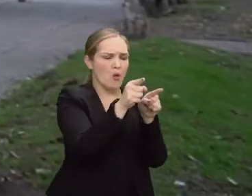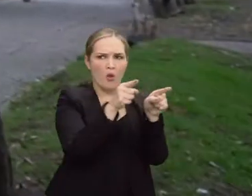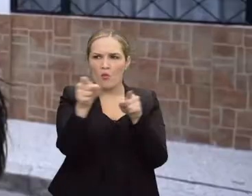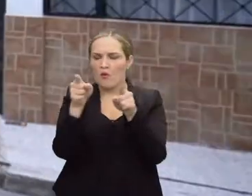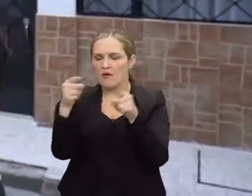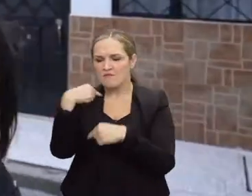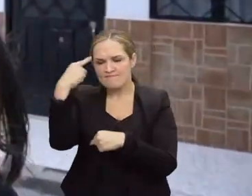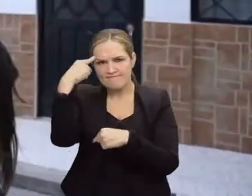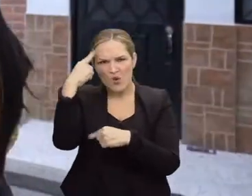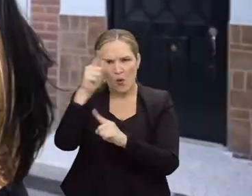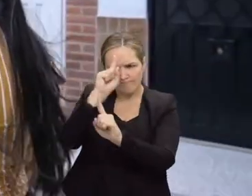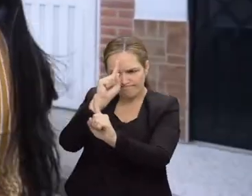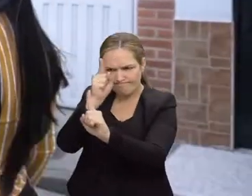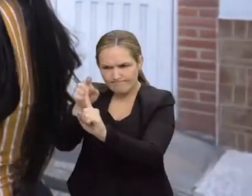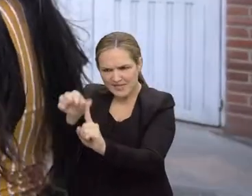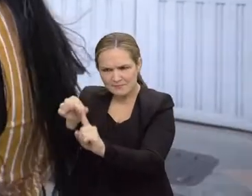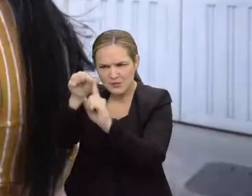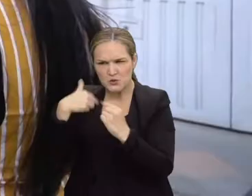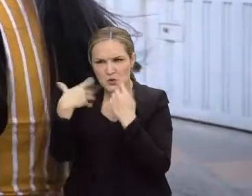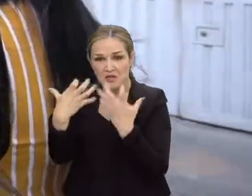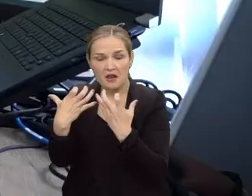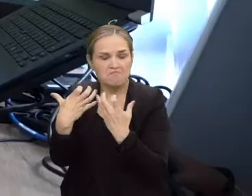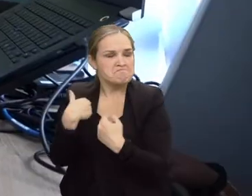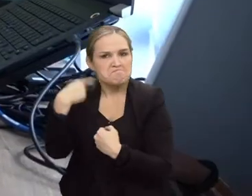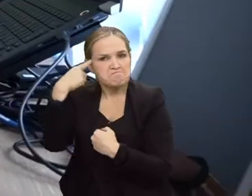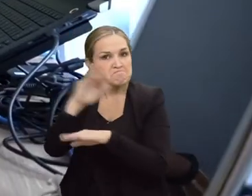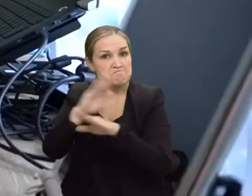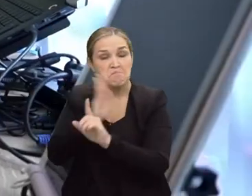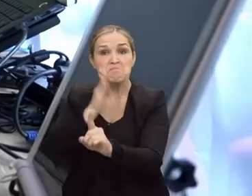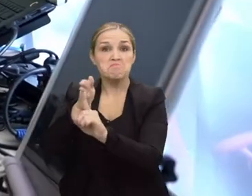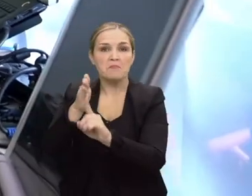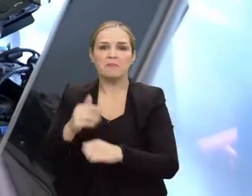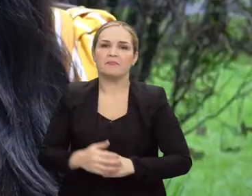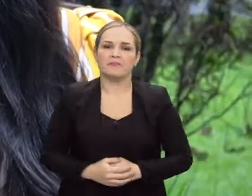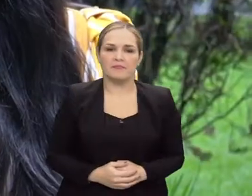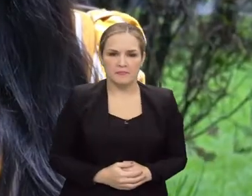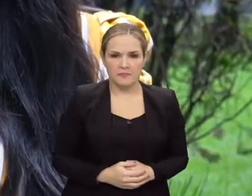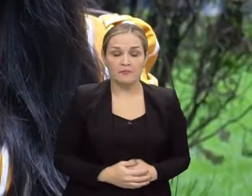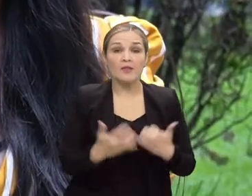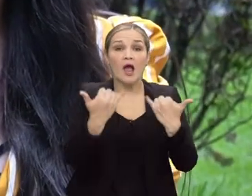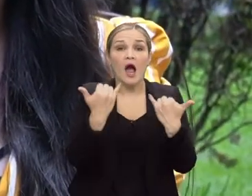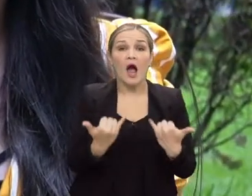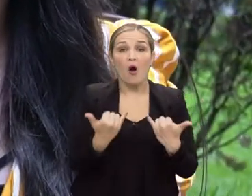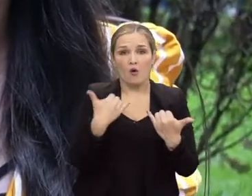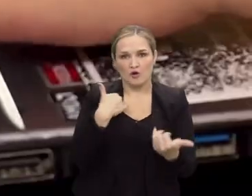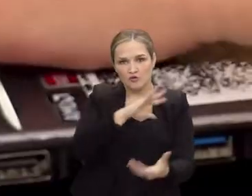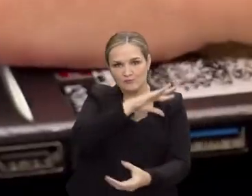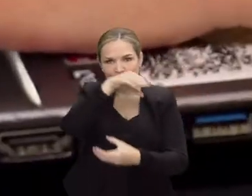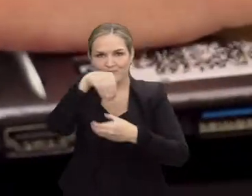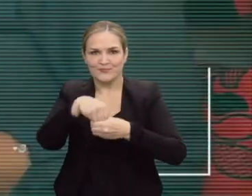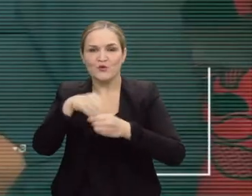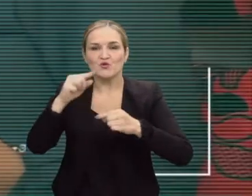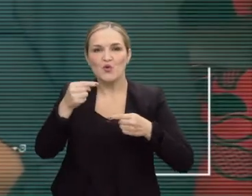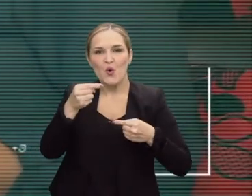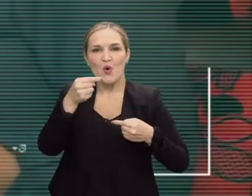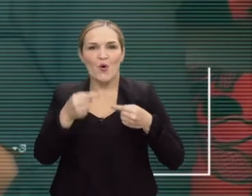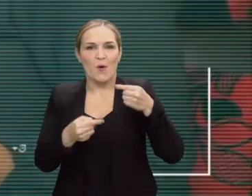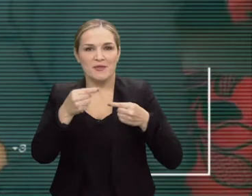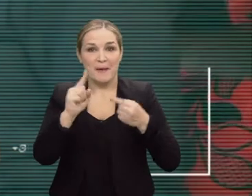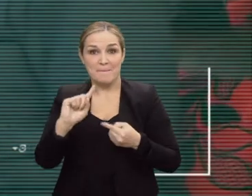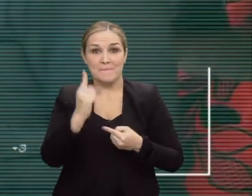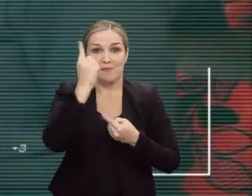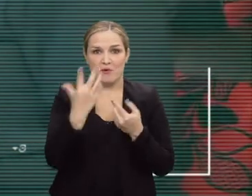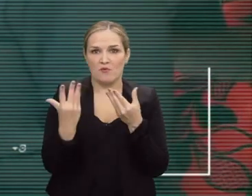es difícil encontrar en cuál te vas a especializar. Yo estoy en Cyberwoman Challenge de la primera edición.